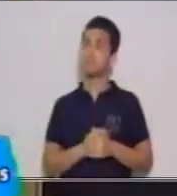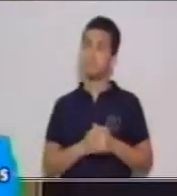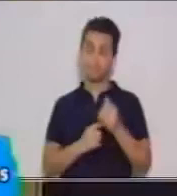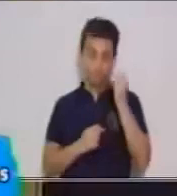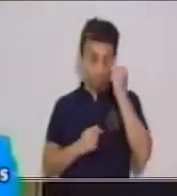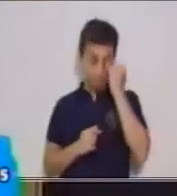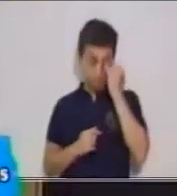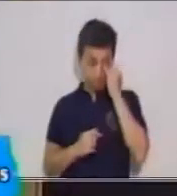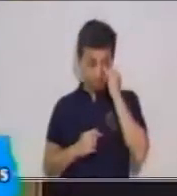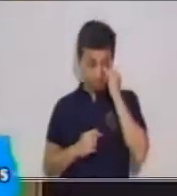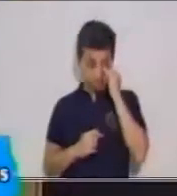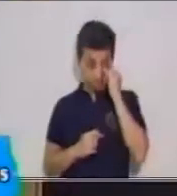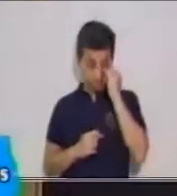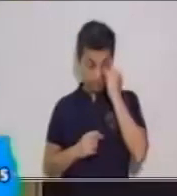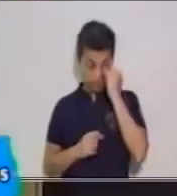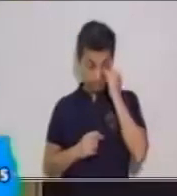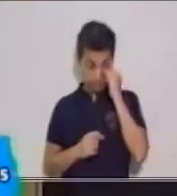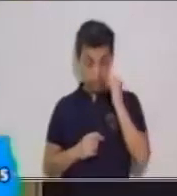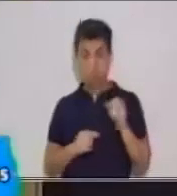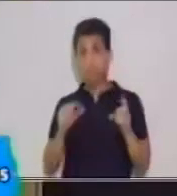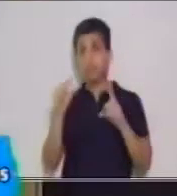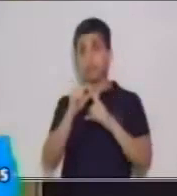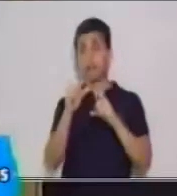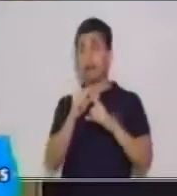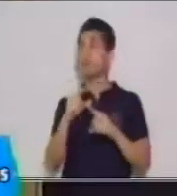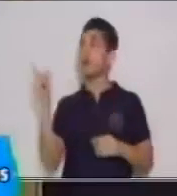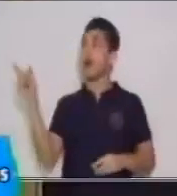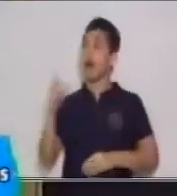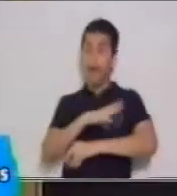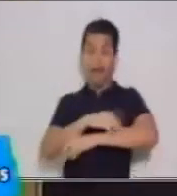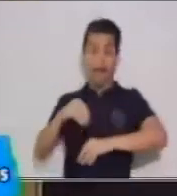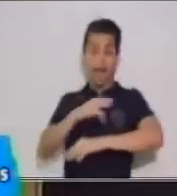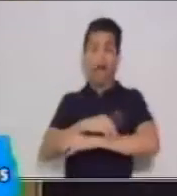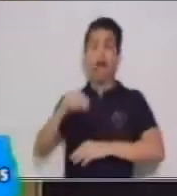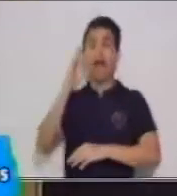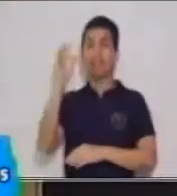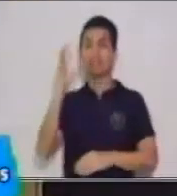directa? ¿Será indirecta o será cerrada?